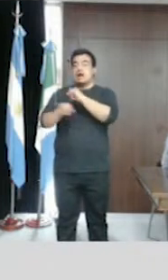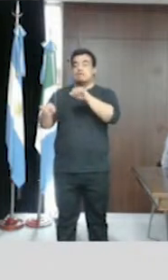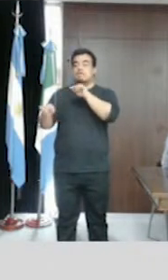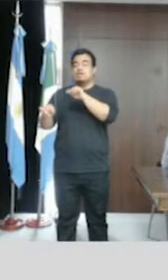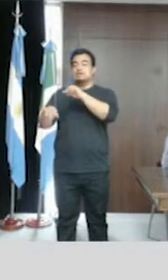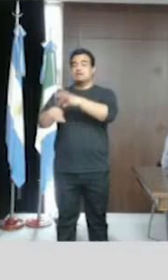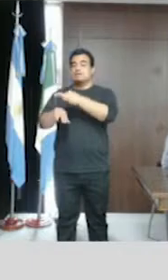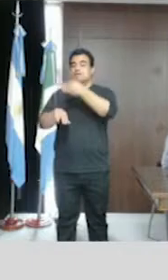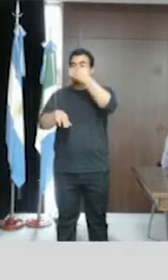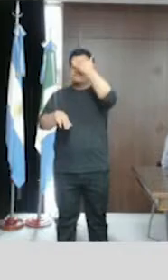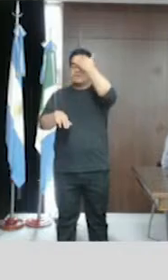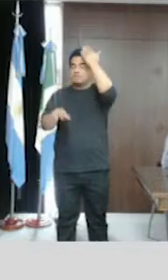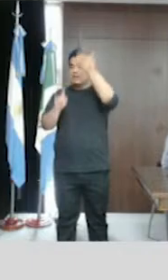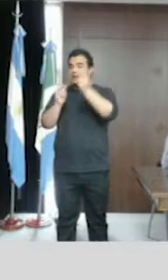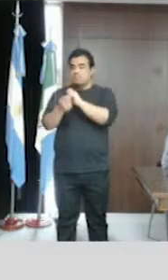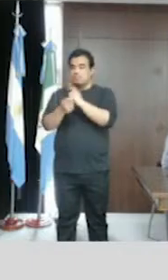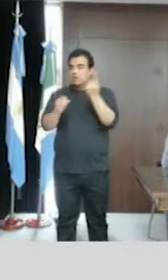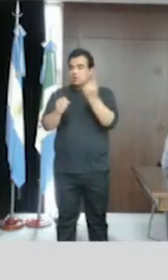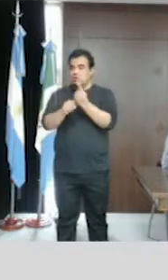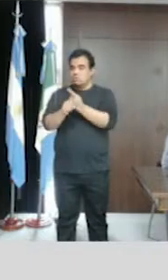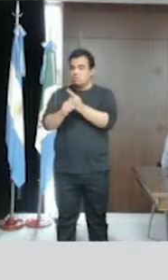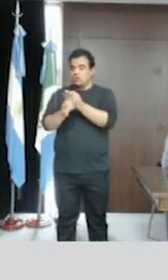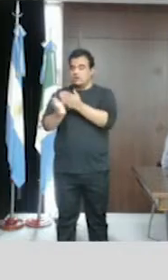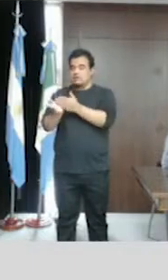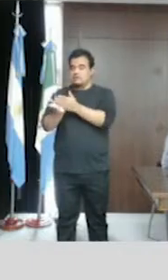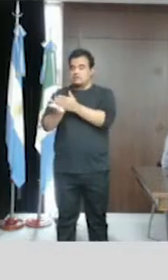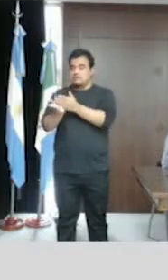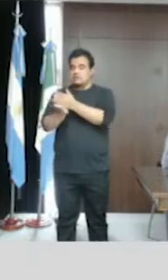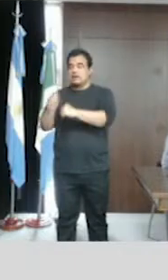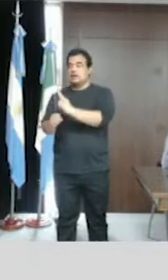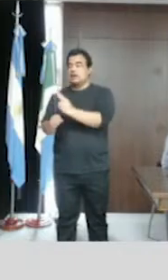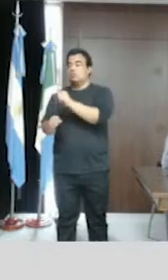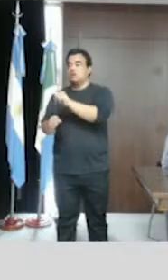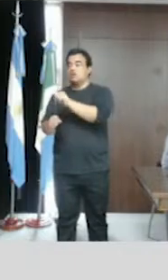que derivarlos. Y aquí algo que